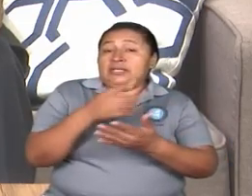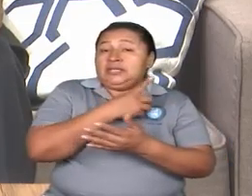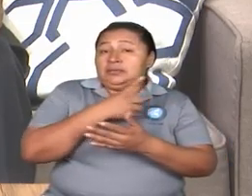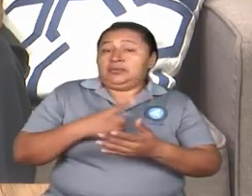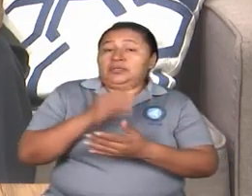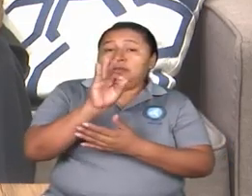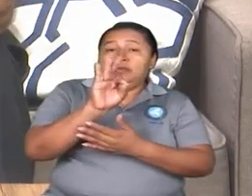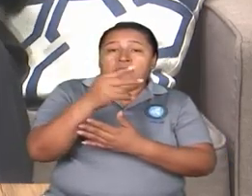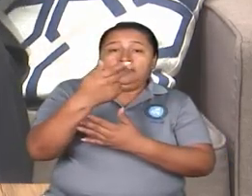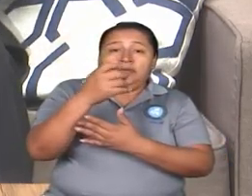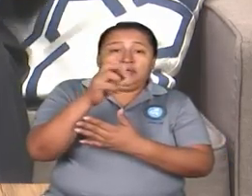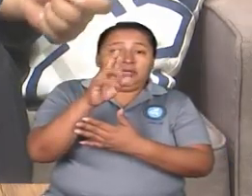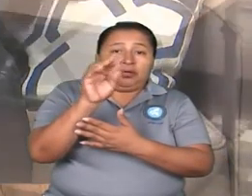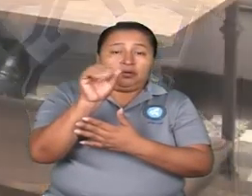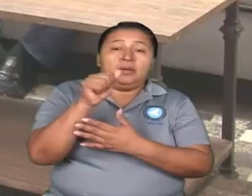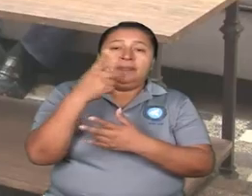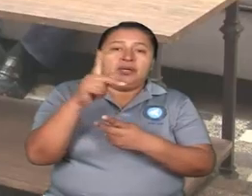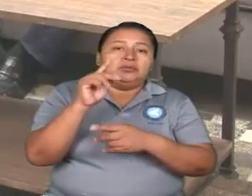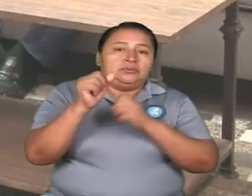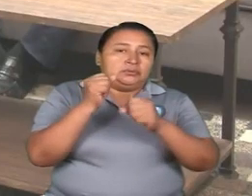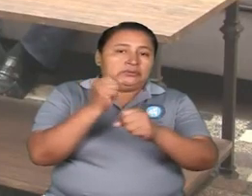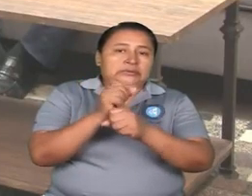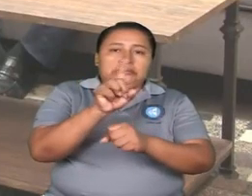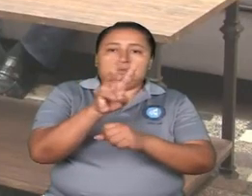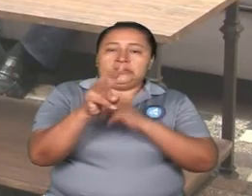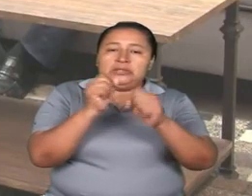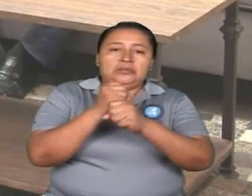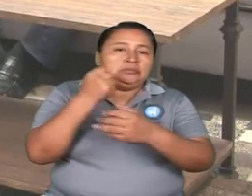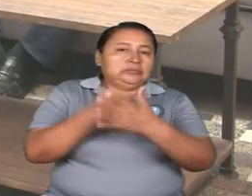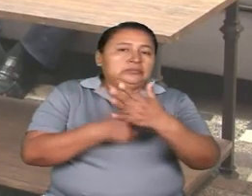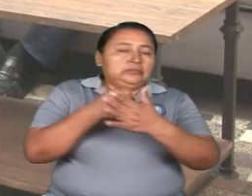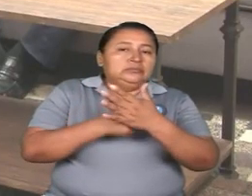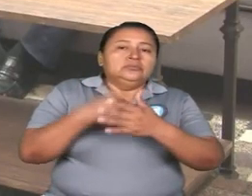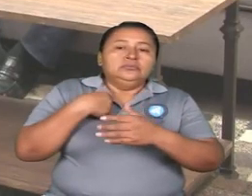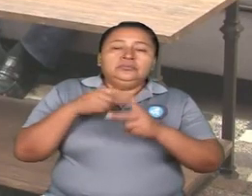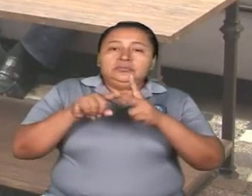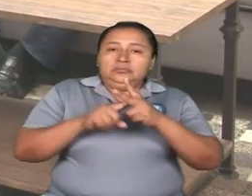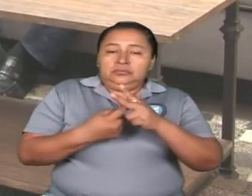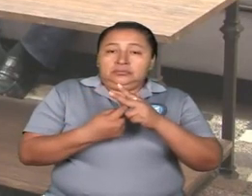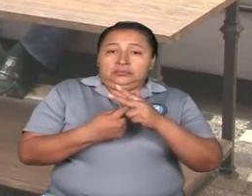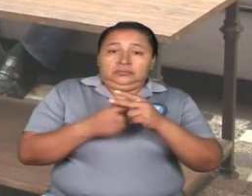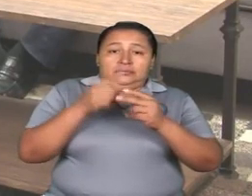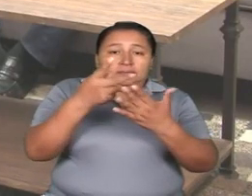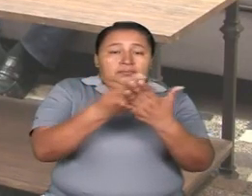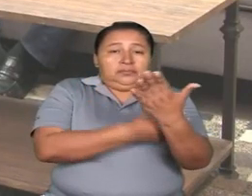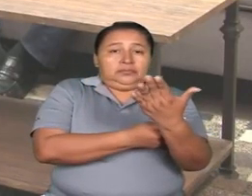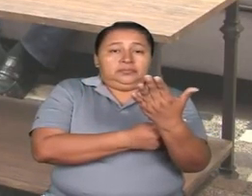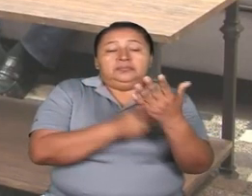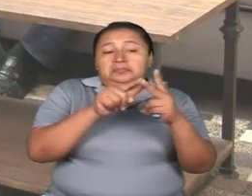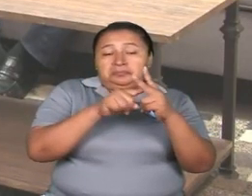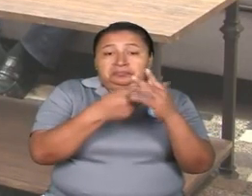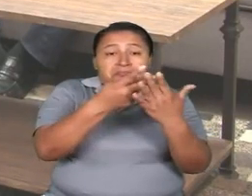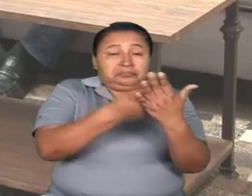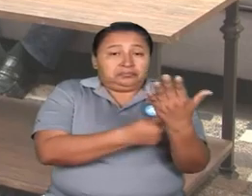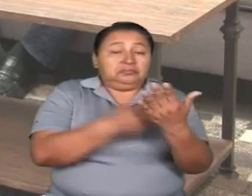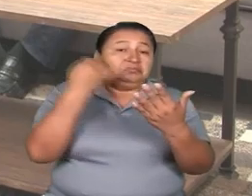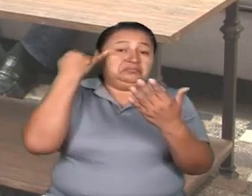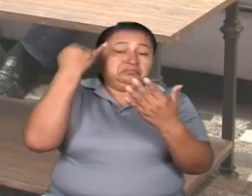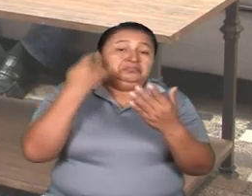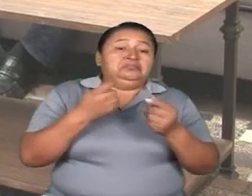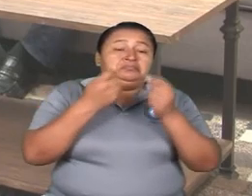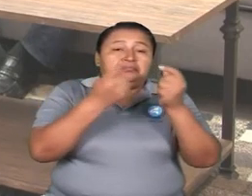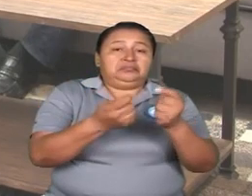pero son 13 años de trabajo, 13 años de esfuerzo. 13 años que empezaron con un proyecto que inicialmente planteaba